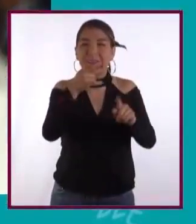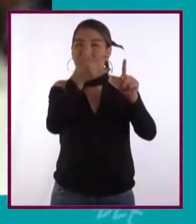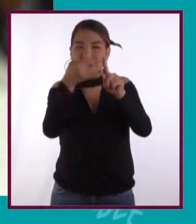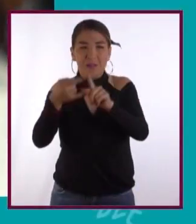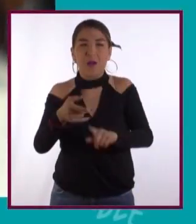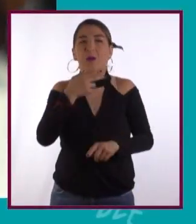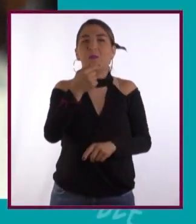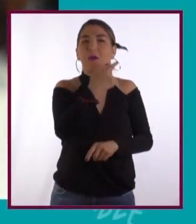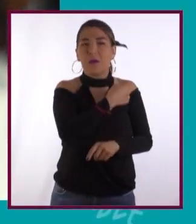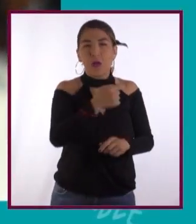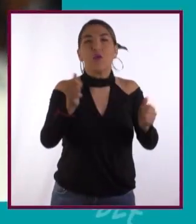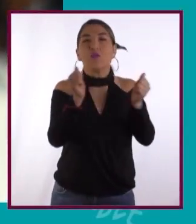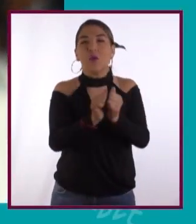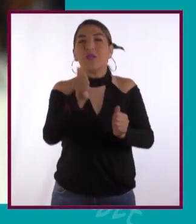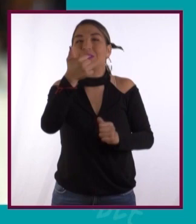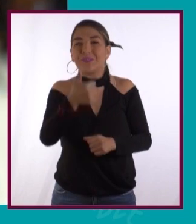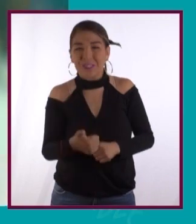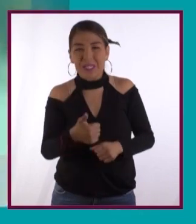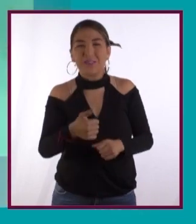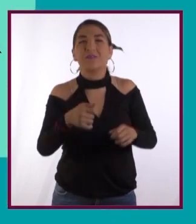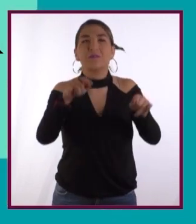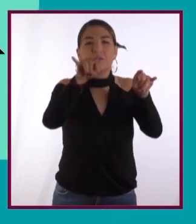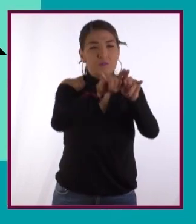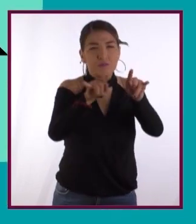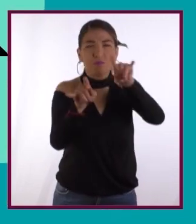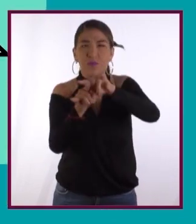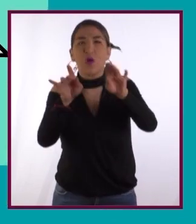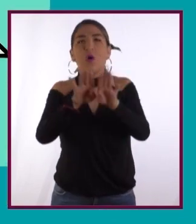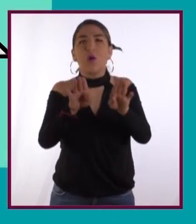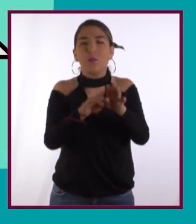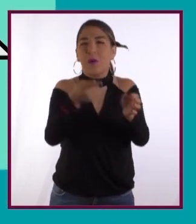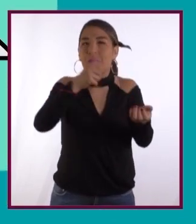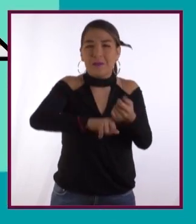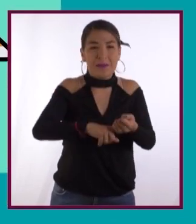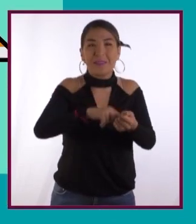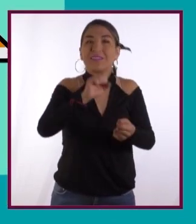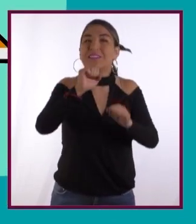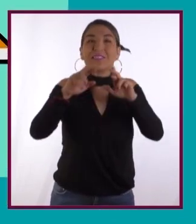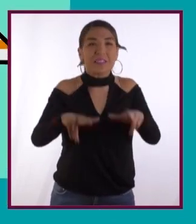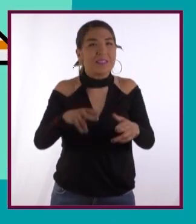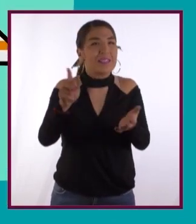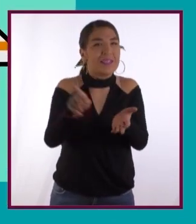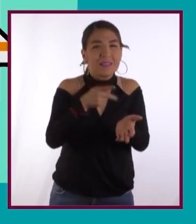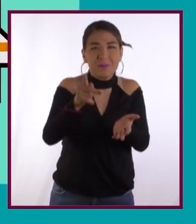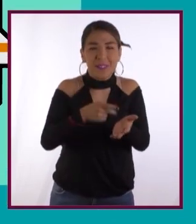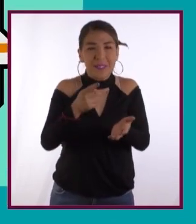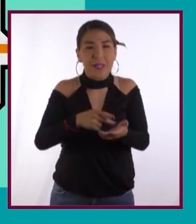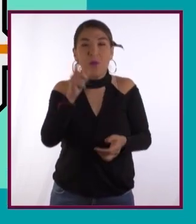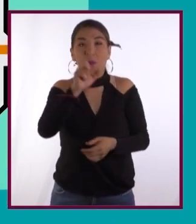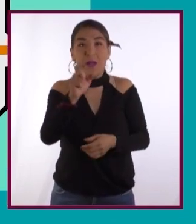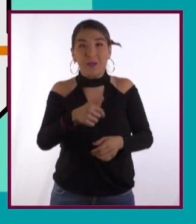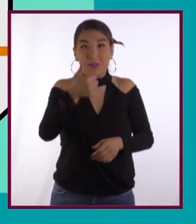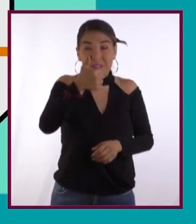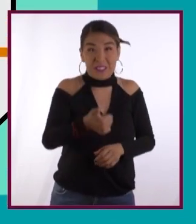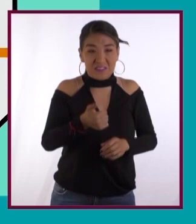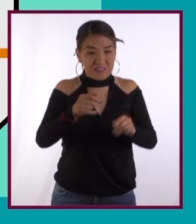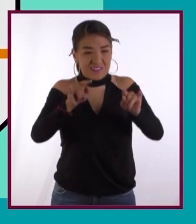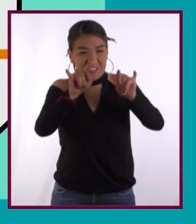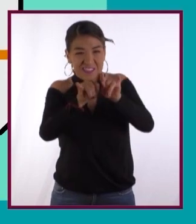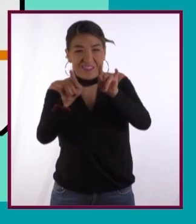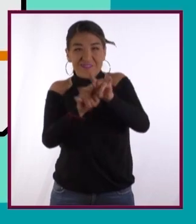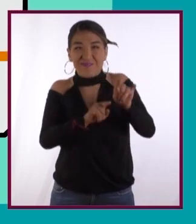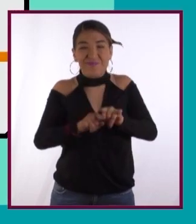Raphael Robinson hizo lo propio con 6 azulejos que pueden cubrir un plano sin repetirse. Cuando 6 piezas